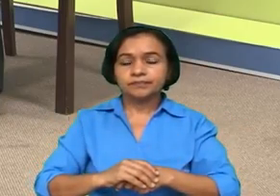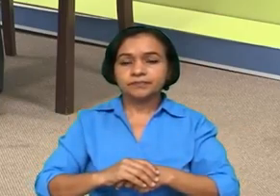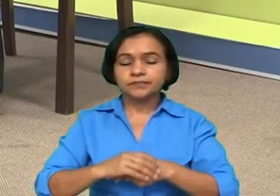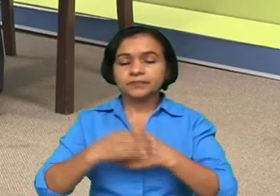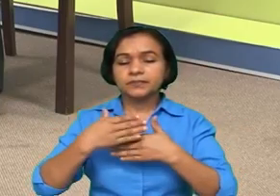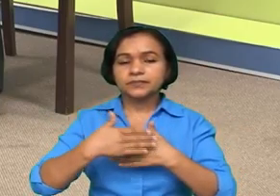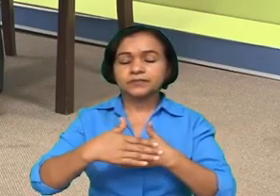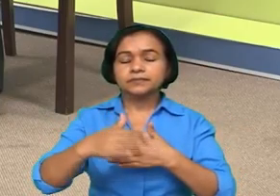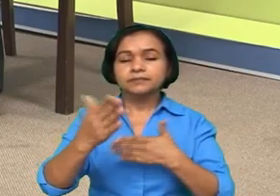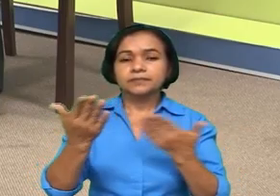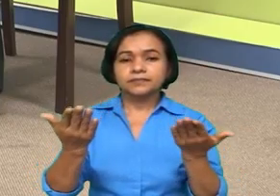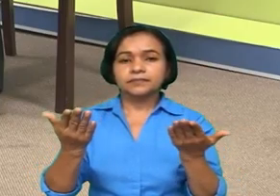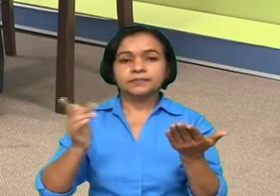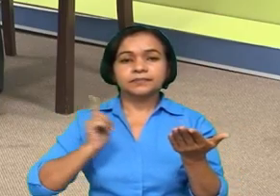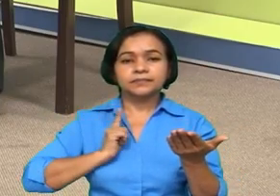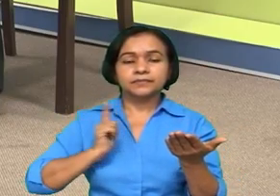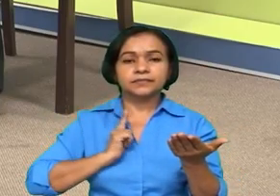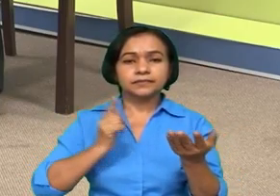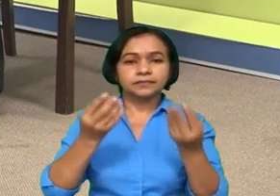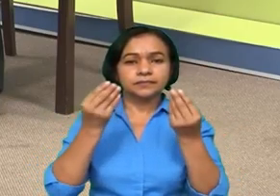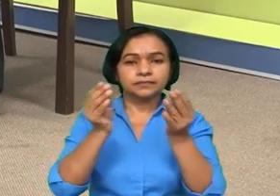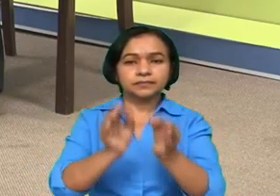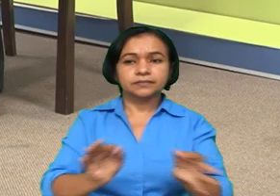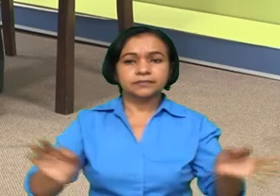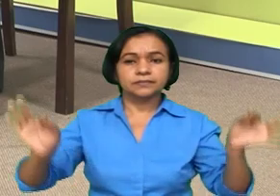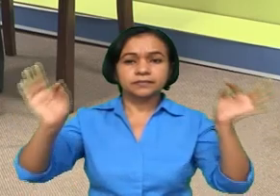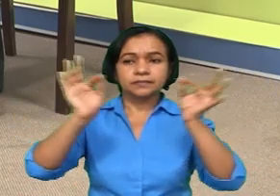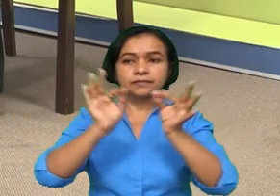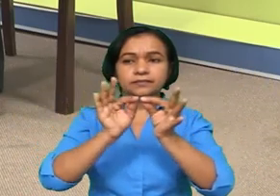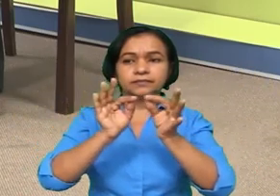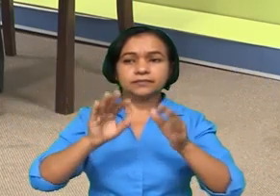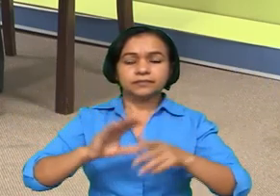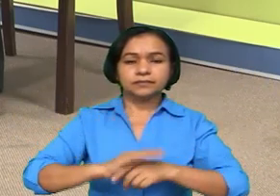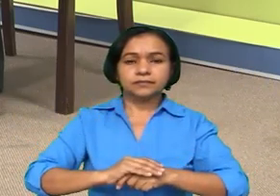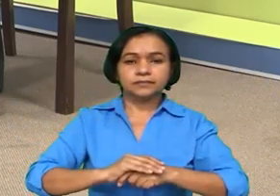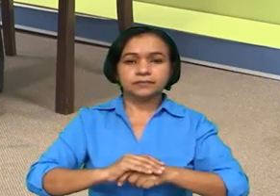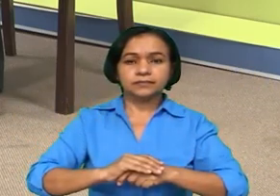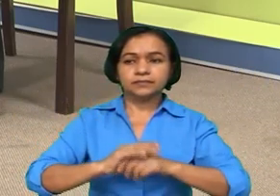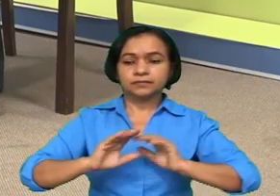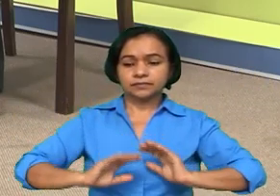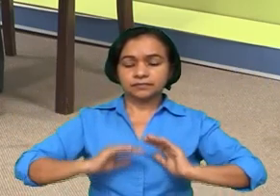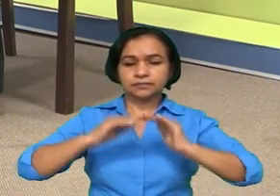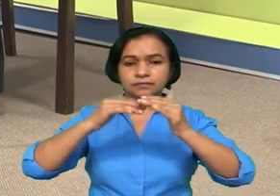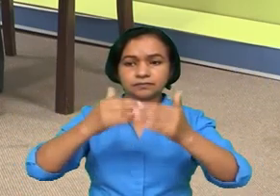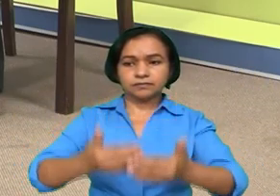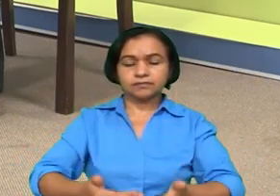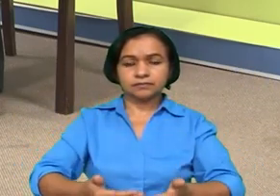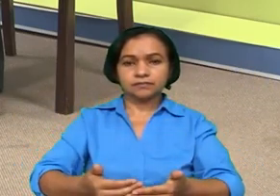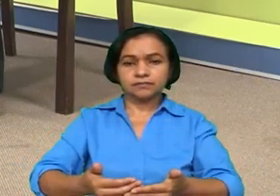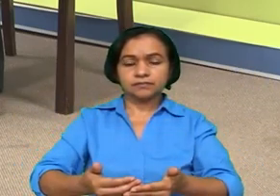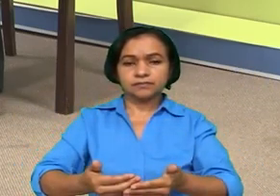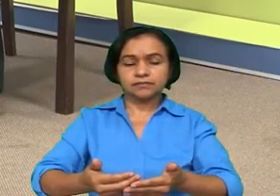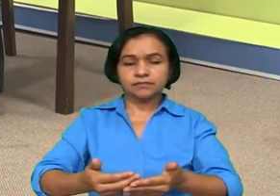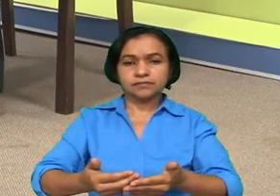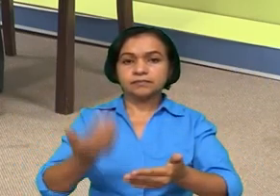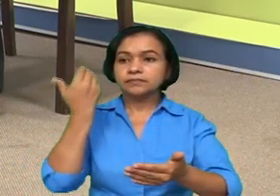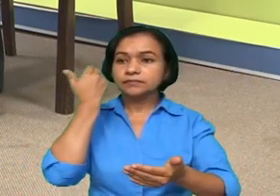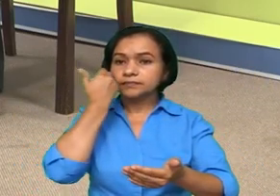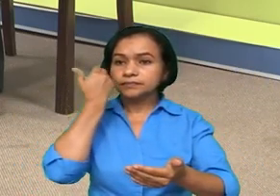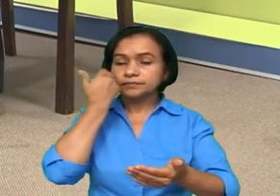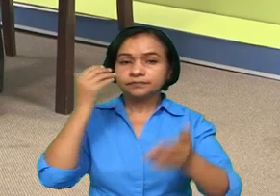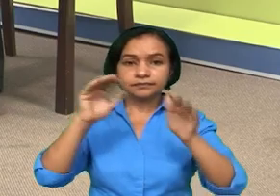cuando, esto cobra muchísima importancia en el embarazo, pues, porque la infección de vías urinarias,